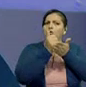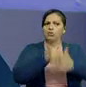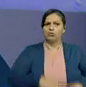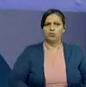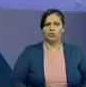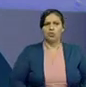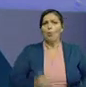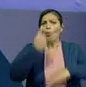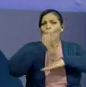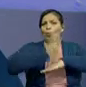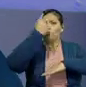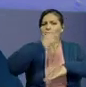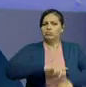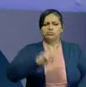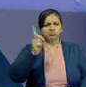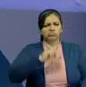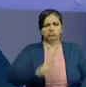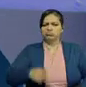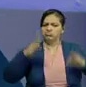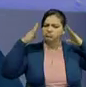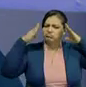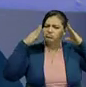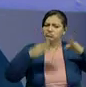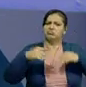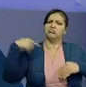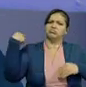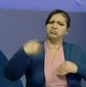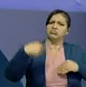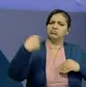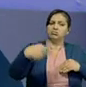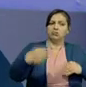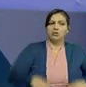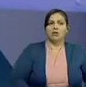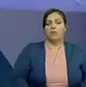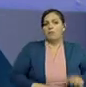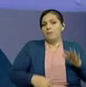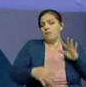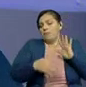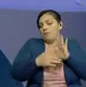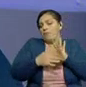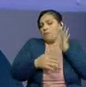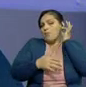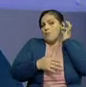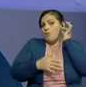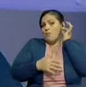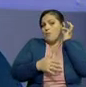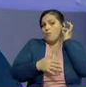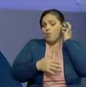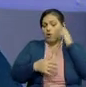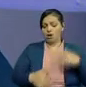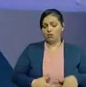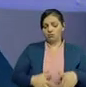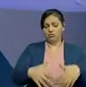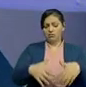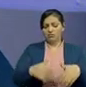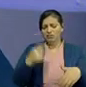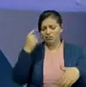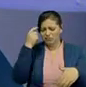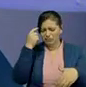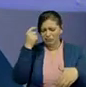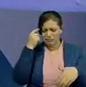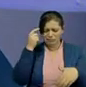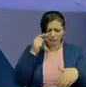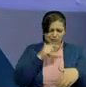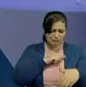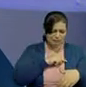damos acompañamiento a las personas embarazadas que están en unas crisis terribles. Lo que más necesita una mujer en esas circunstancias es la